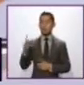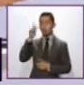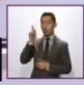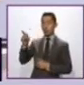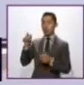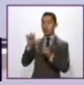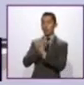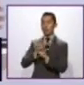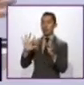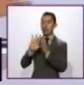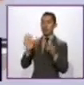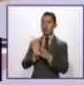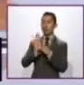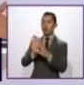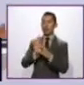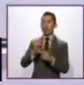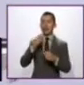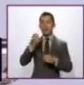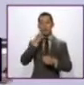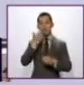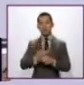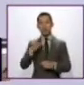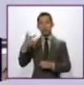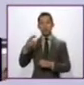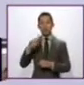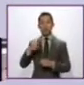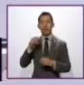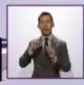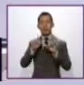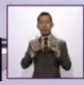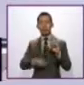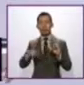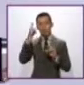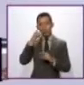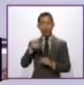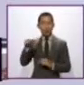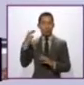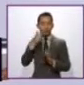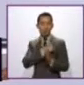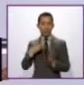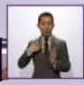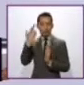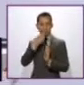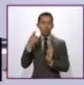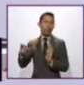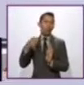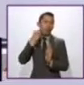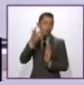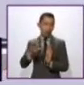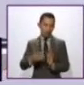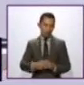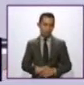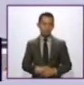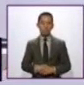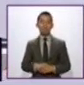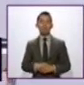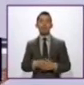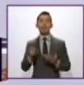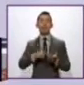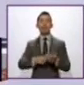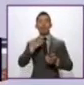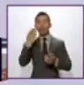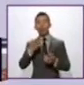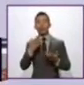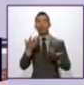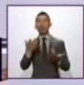que presenté son del Secretariado Ejecutivo Nacional para que lo cheques si tú quieres. Y colegios y cámaras,